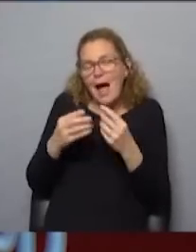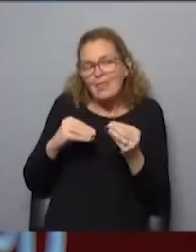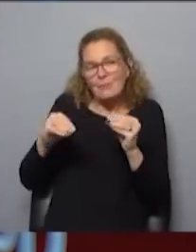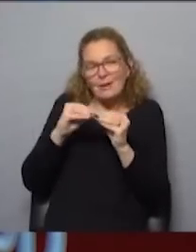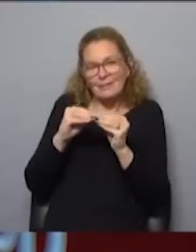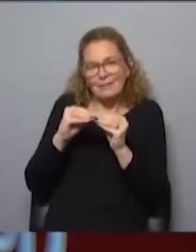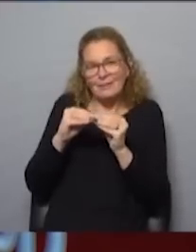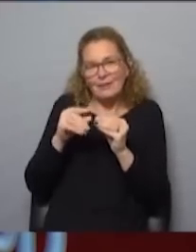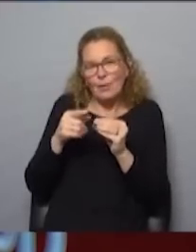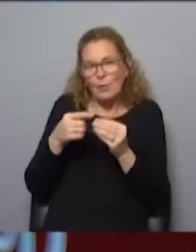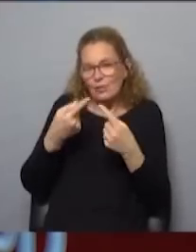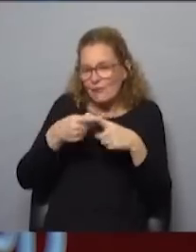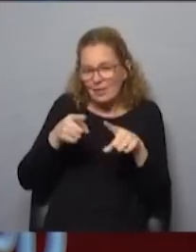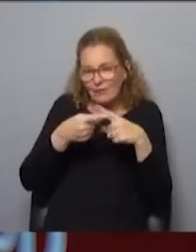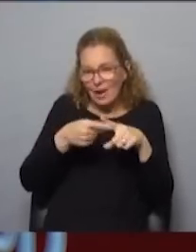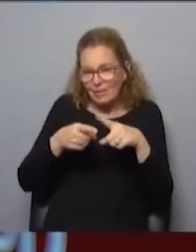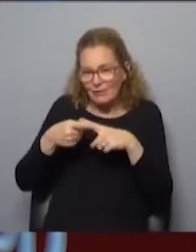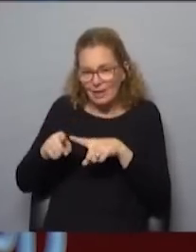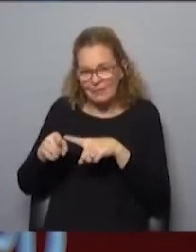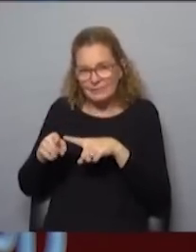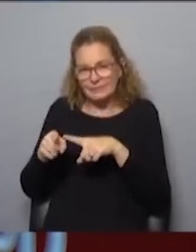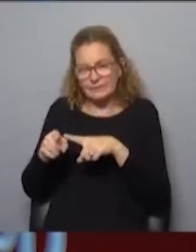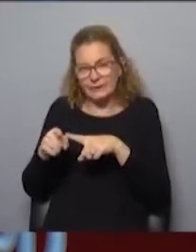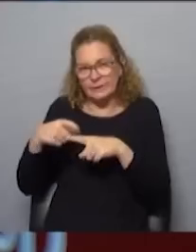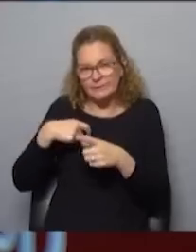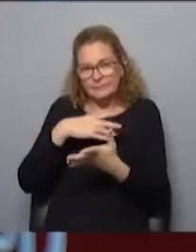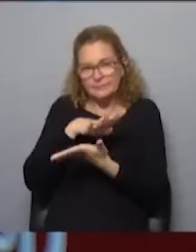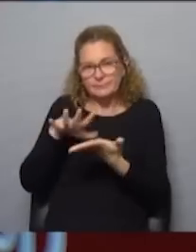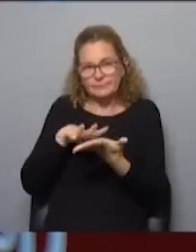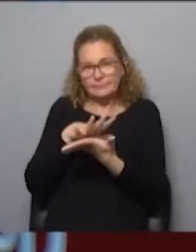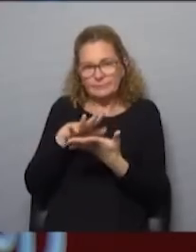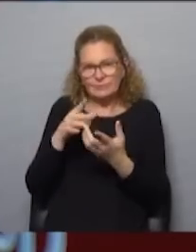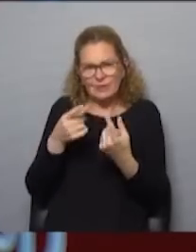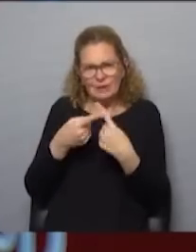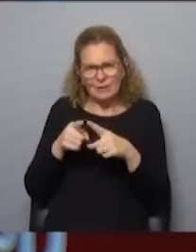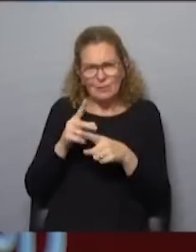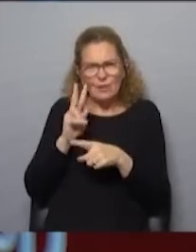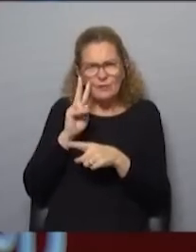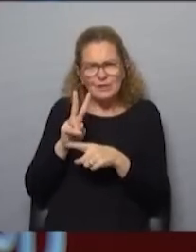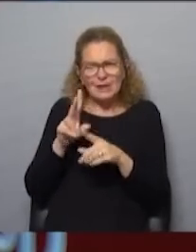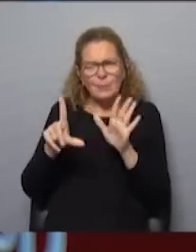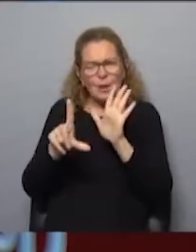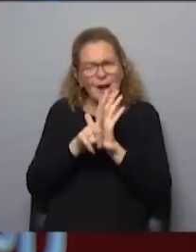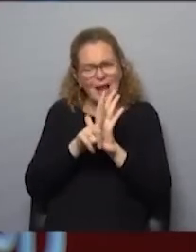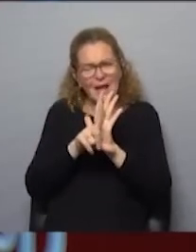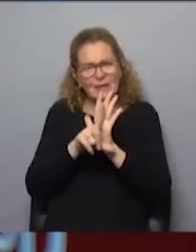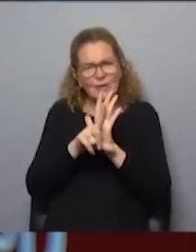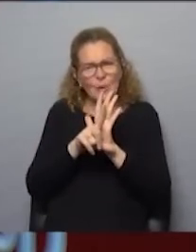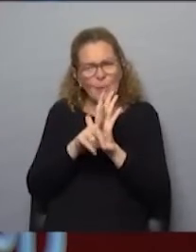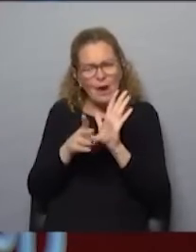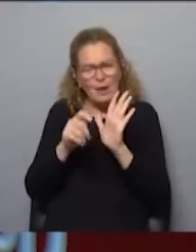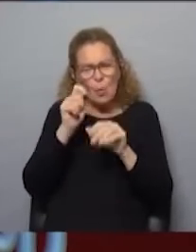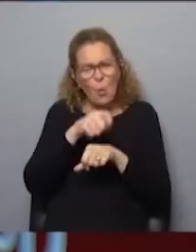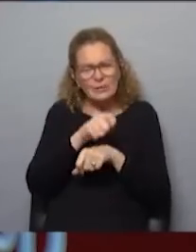de una serie de situaciones irregular desde el punto de vista legal del punto de vista ordenamiento